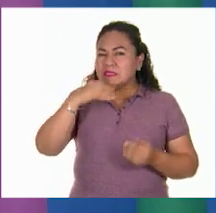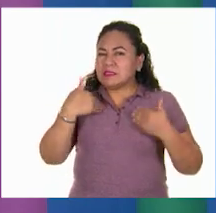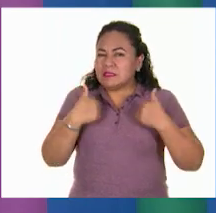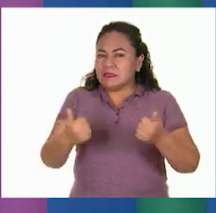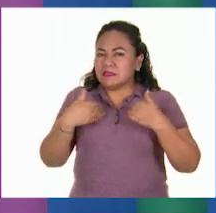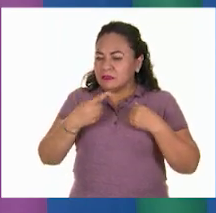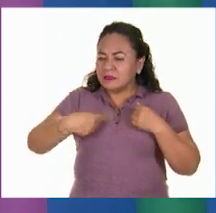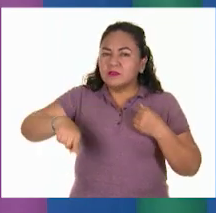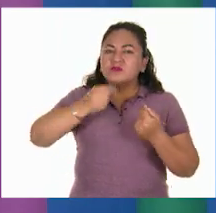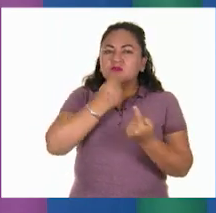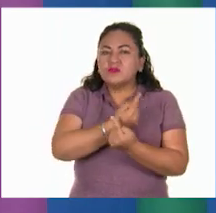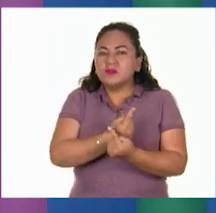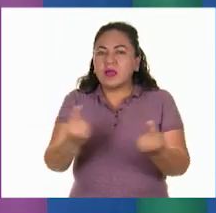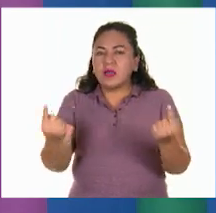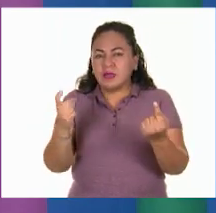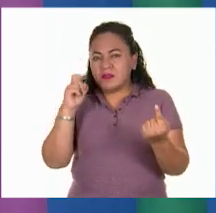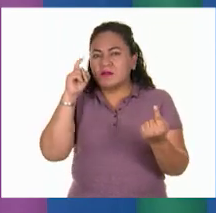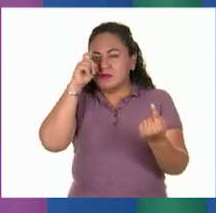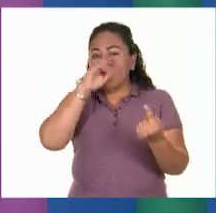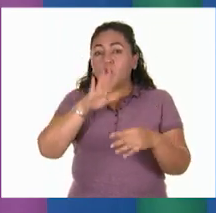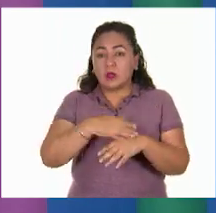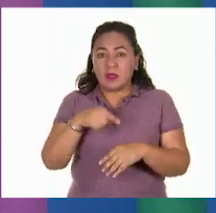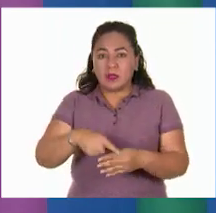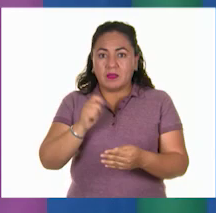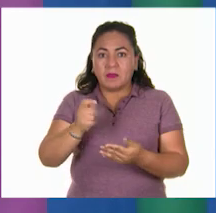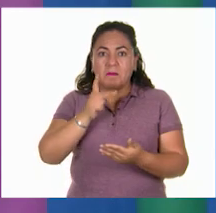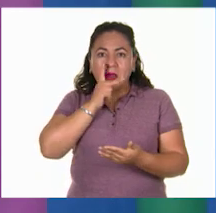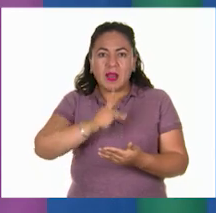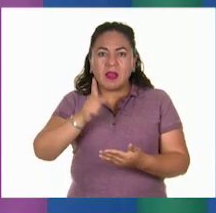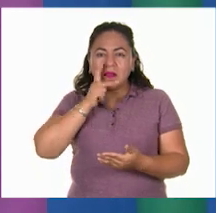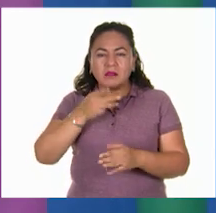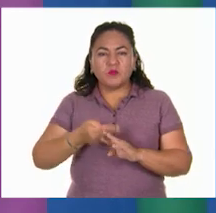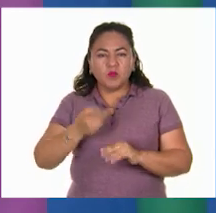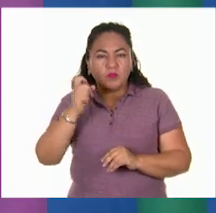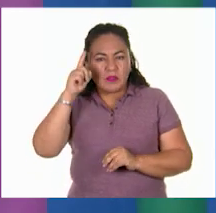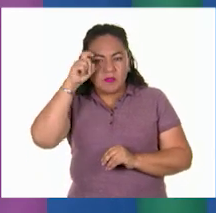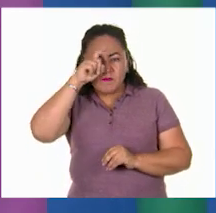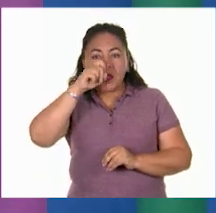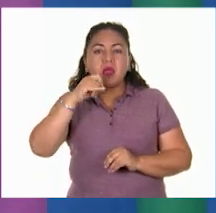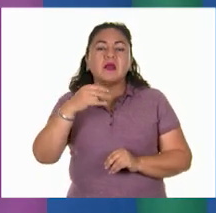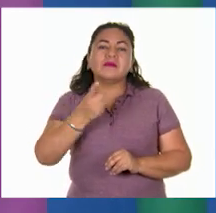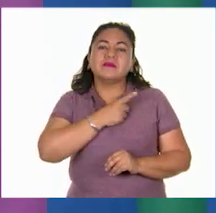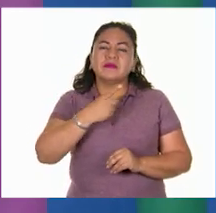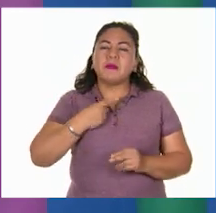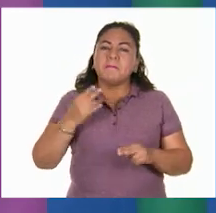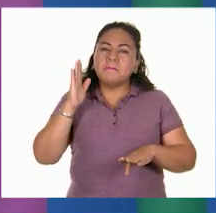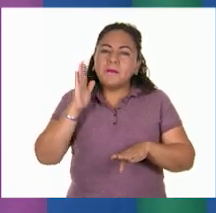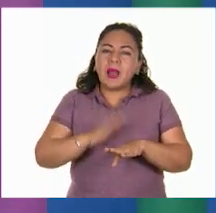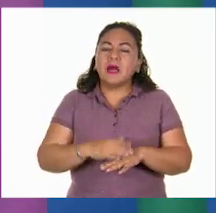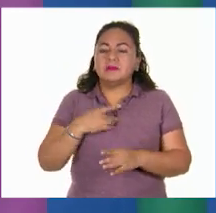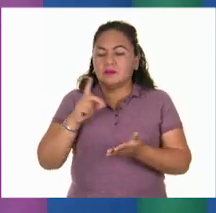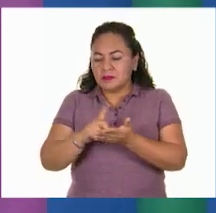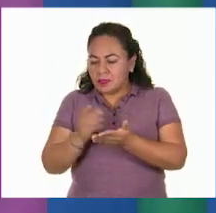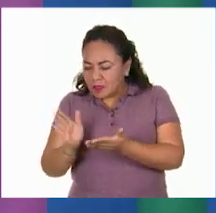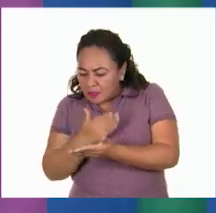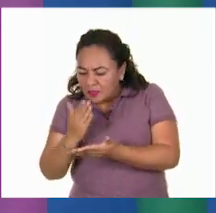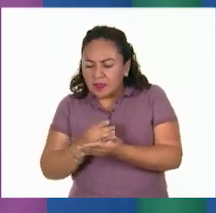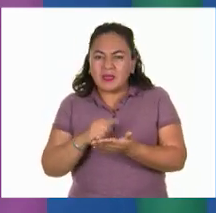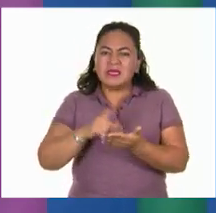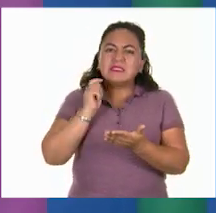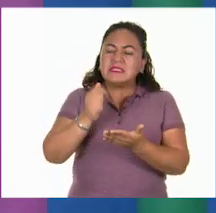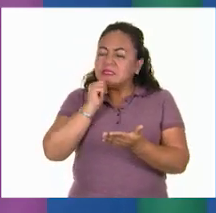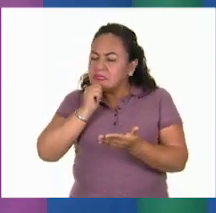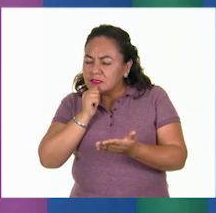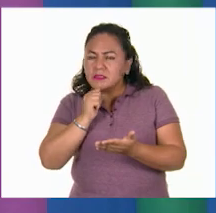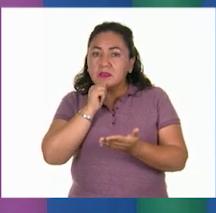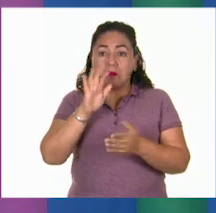para nuestras niñas y niños en casa porque el lenguaje es algo complejo y hay que hacer varias consultas en el diccionario.